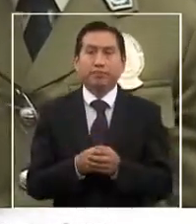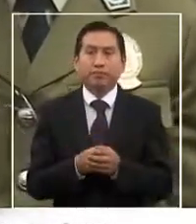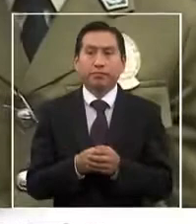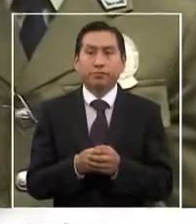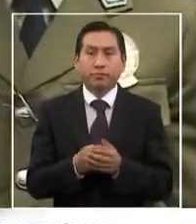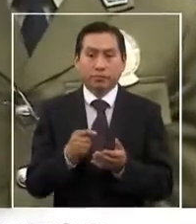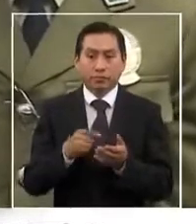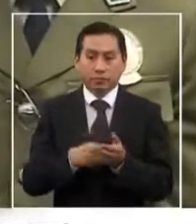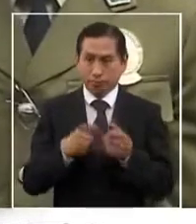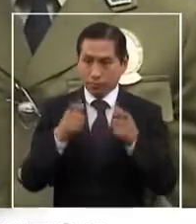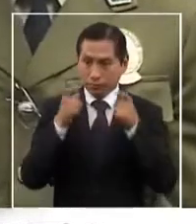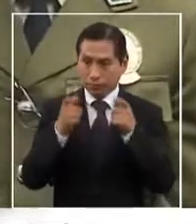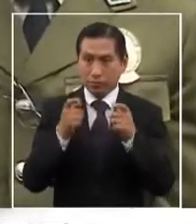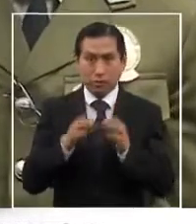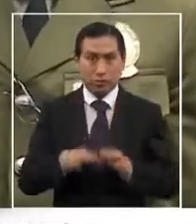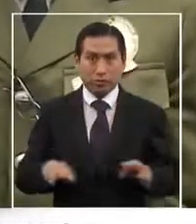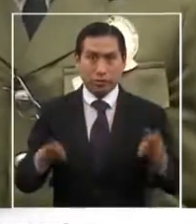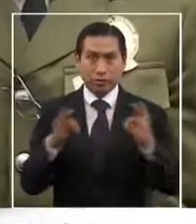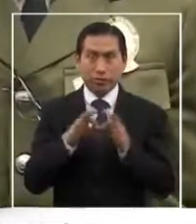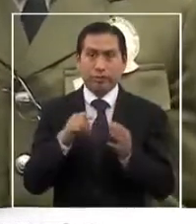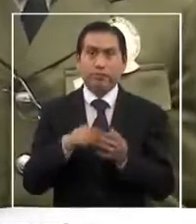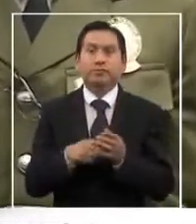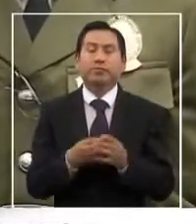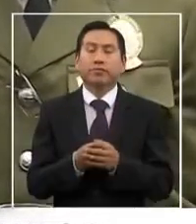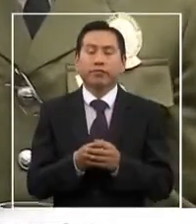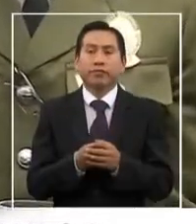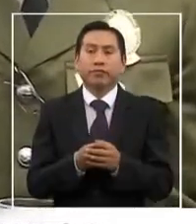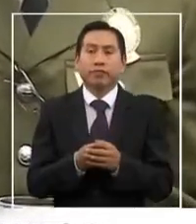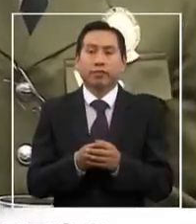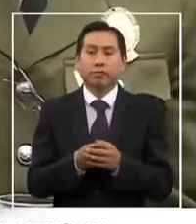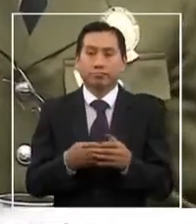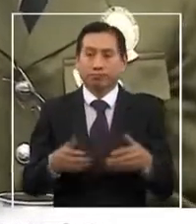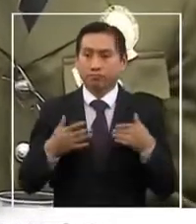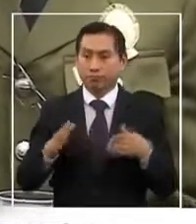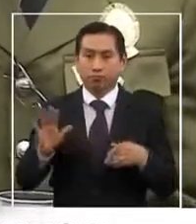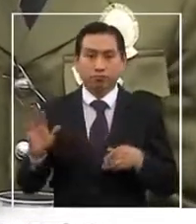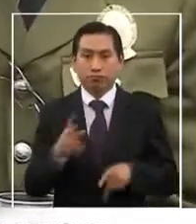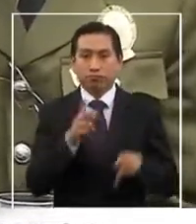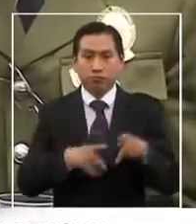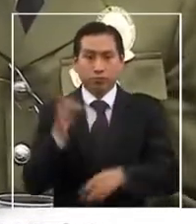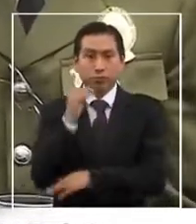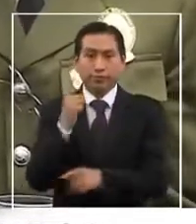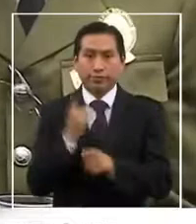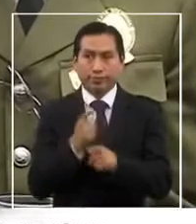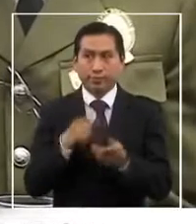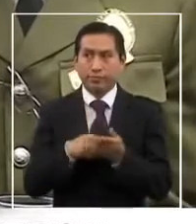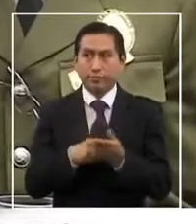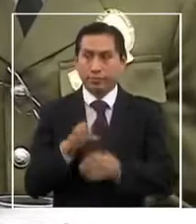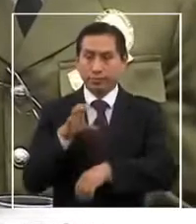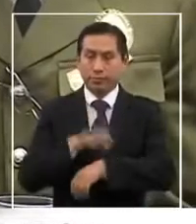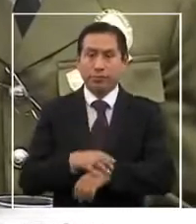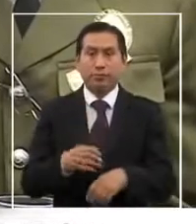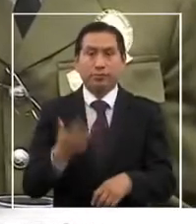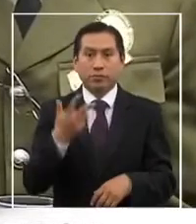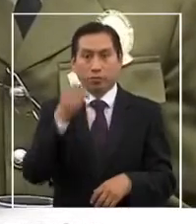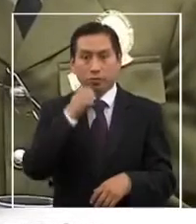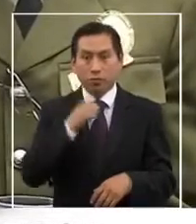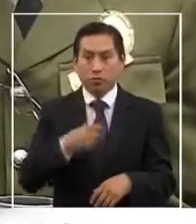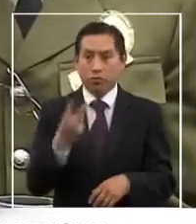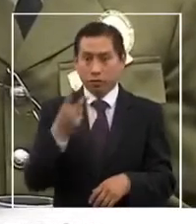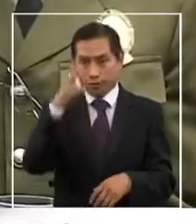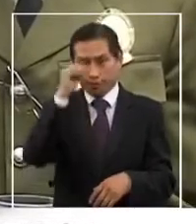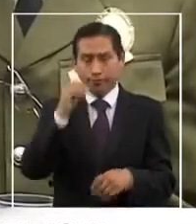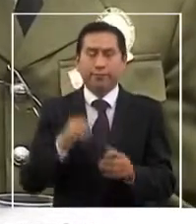este operativo importante que alegra a los bolivianos, han sido aprehendidas